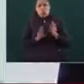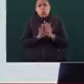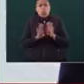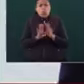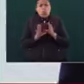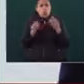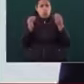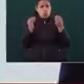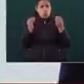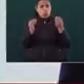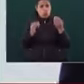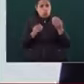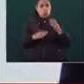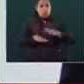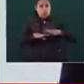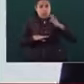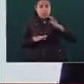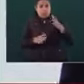tendenciosas.